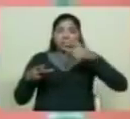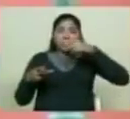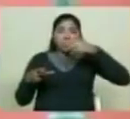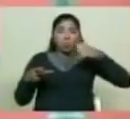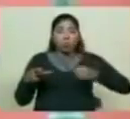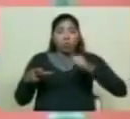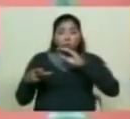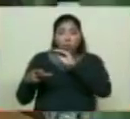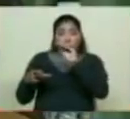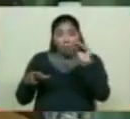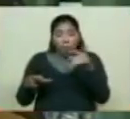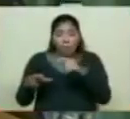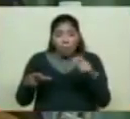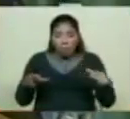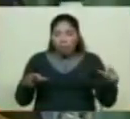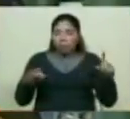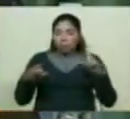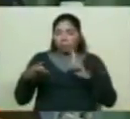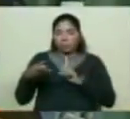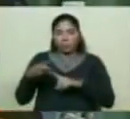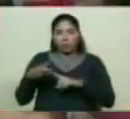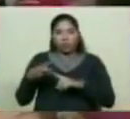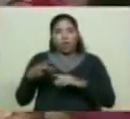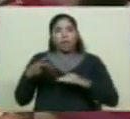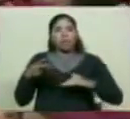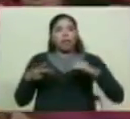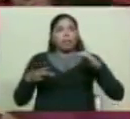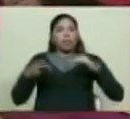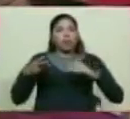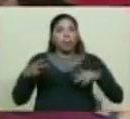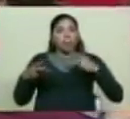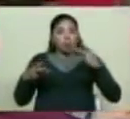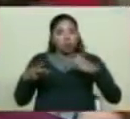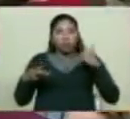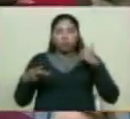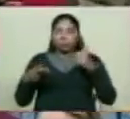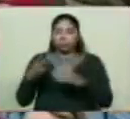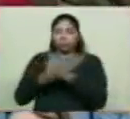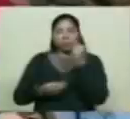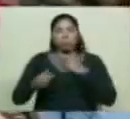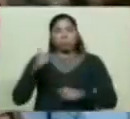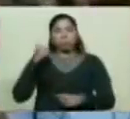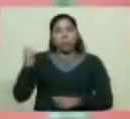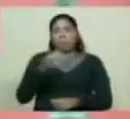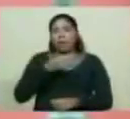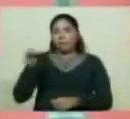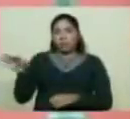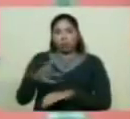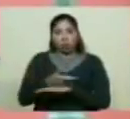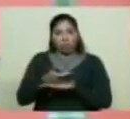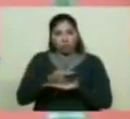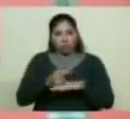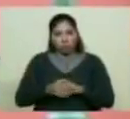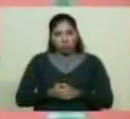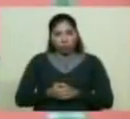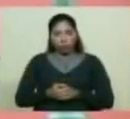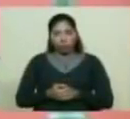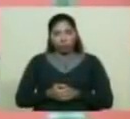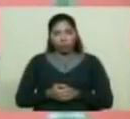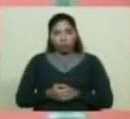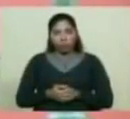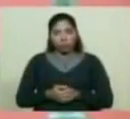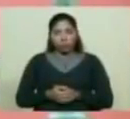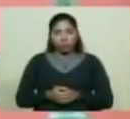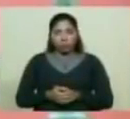y mayor suma de estabilidad política por las leyes que dictó el primer congreso